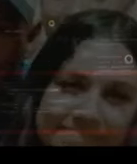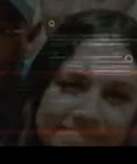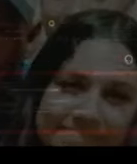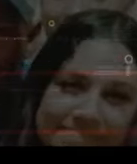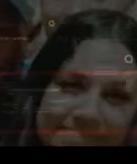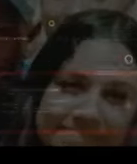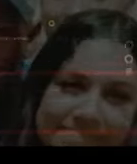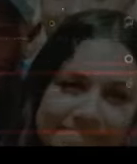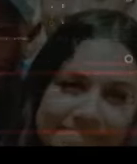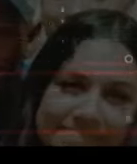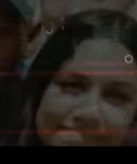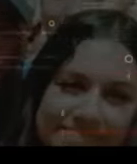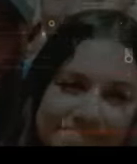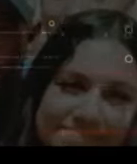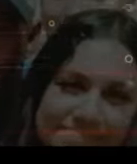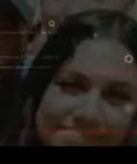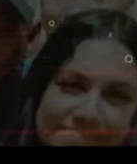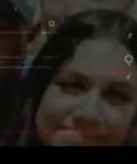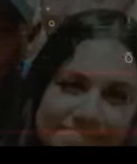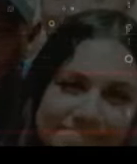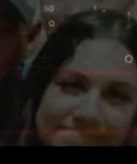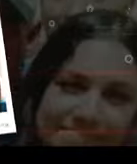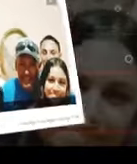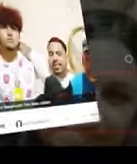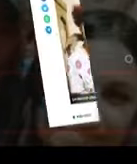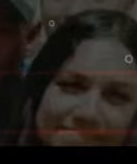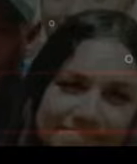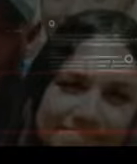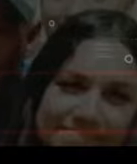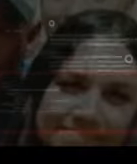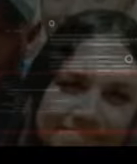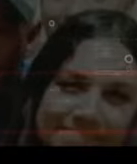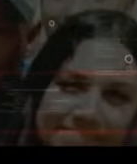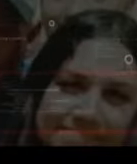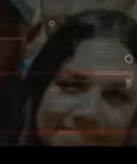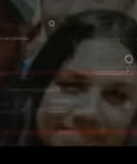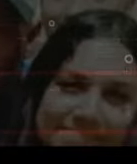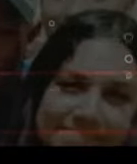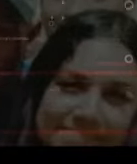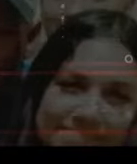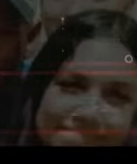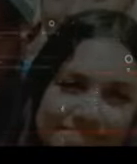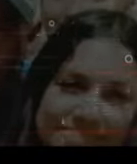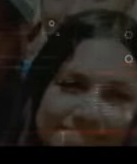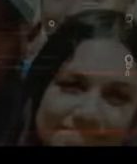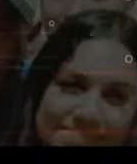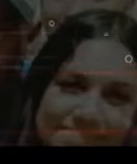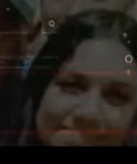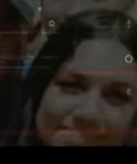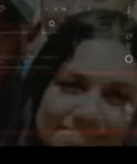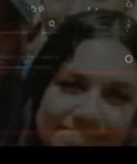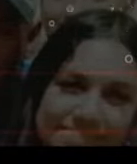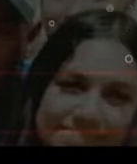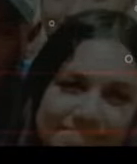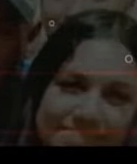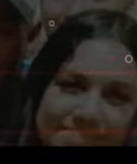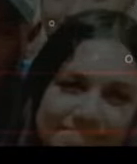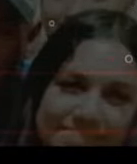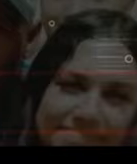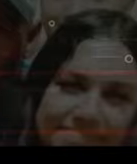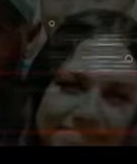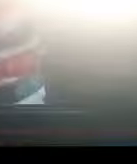presuntos desaparecidos, medios de comunicación locales y nacionales publicaron la noticia falsa que fue replicada en